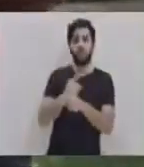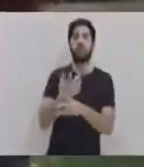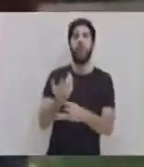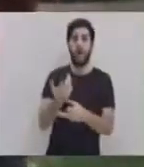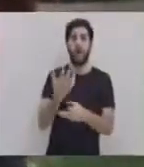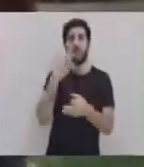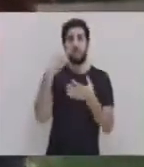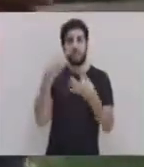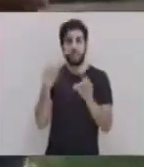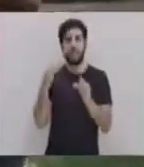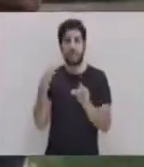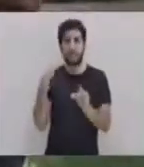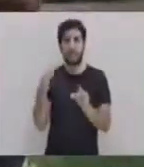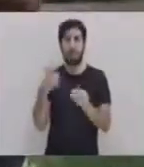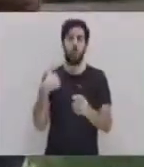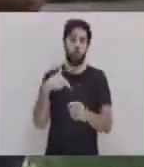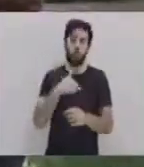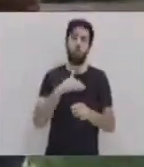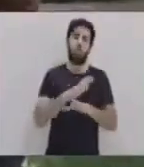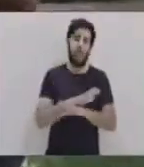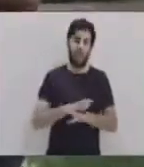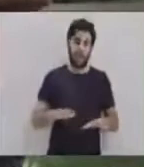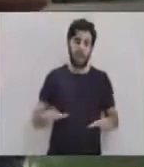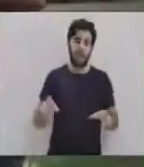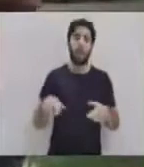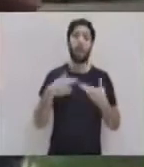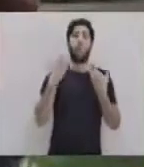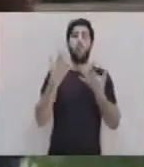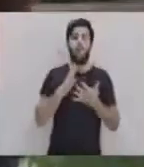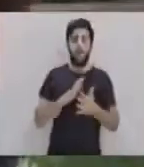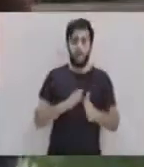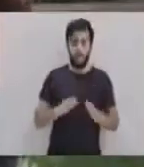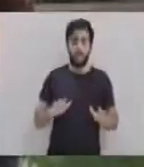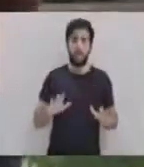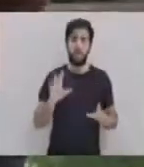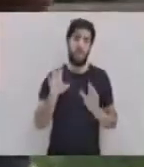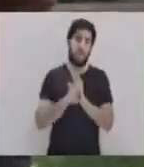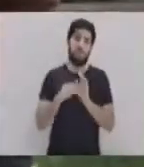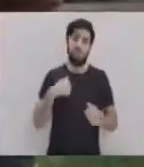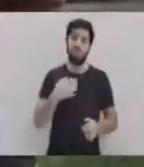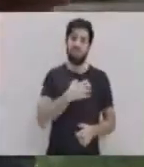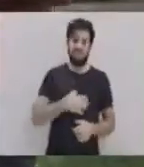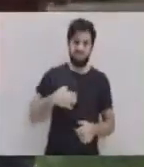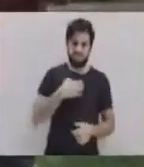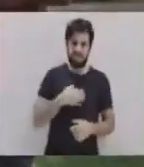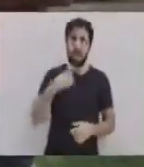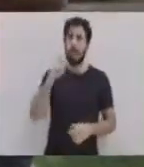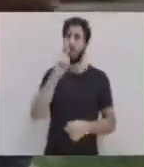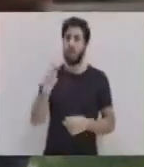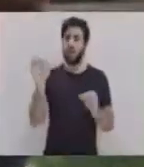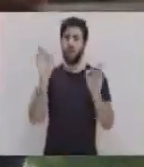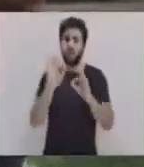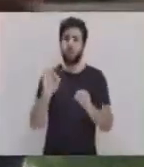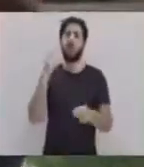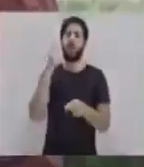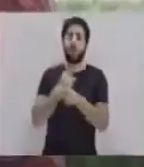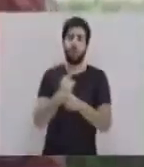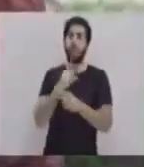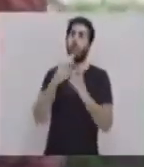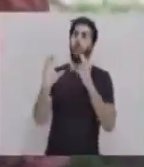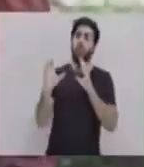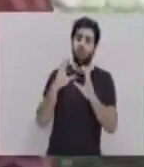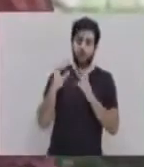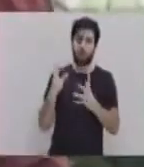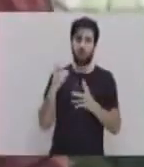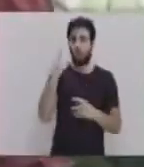comunicación asertiva es tratar de estar calmados, relajados, si en algún momento algo me enoja, tratar de que eso se vuelva asertivo y no ofender